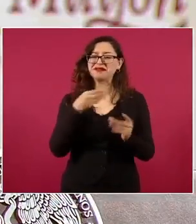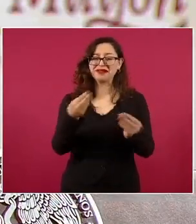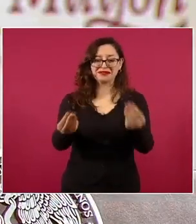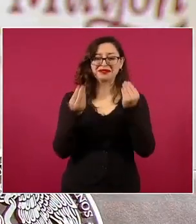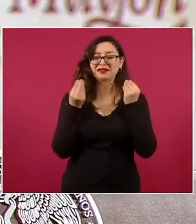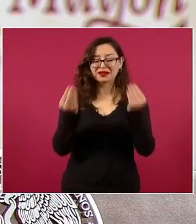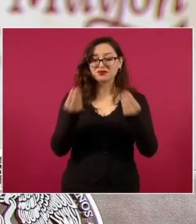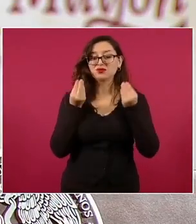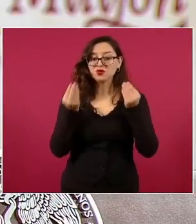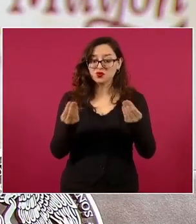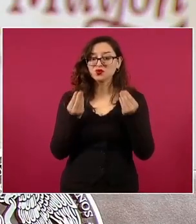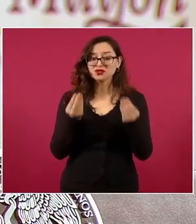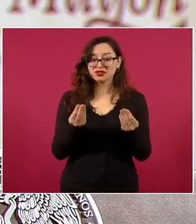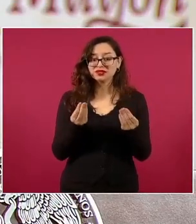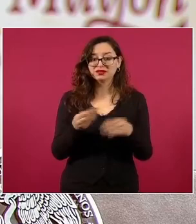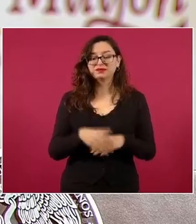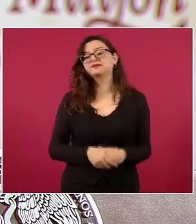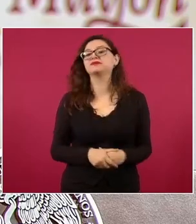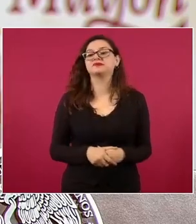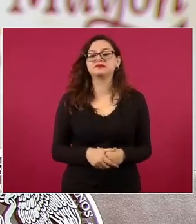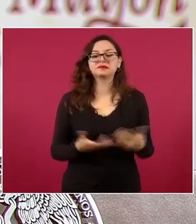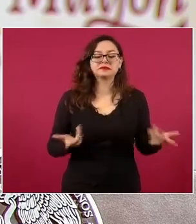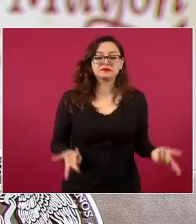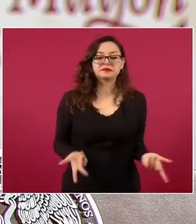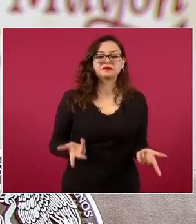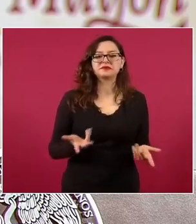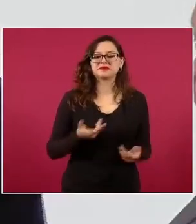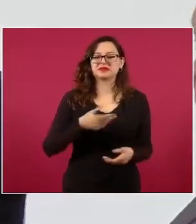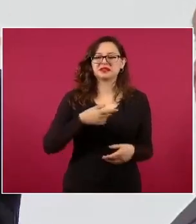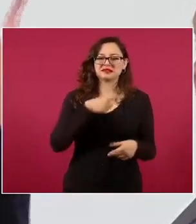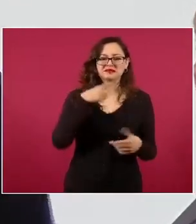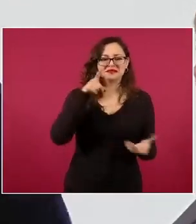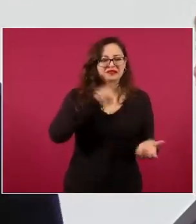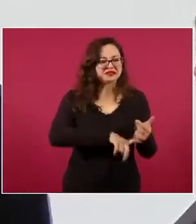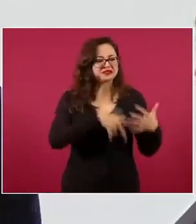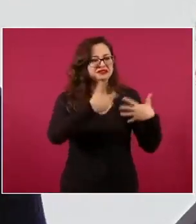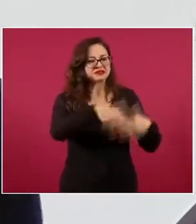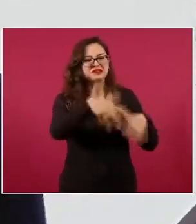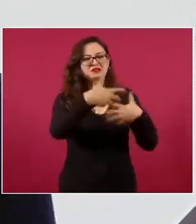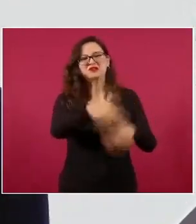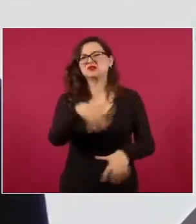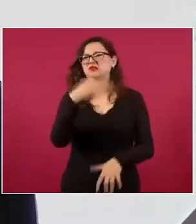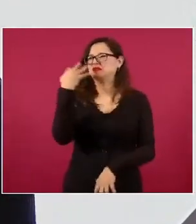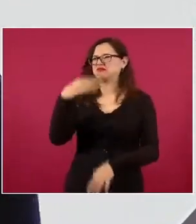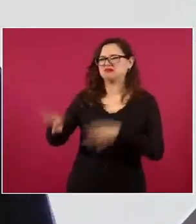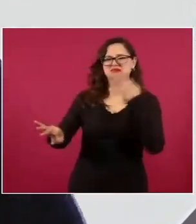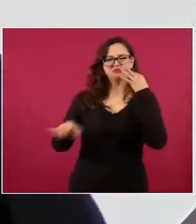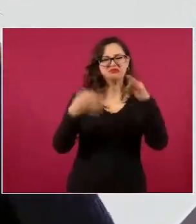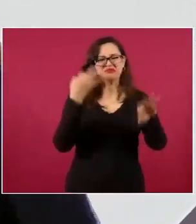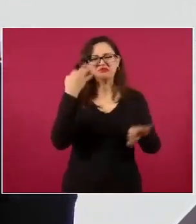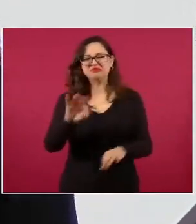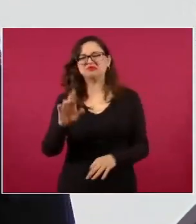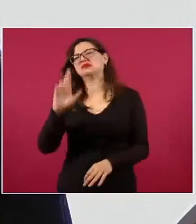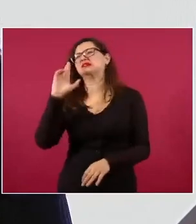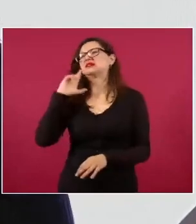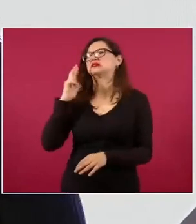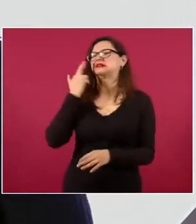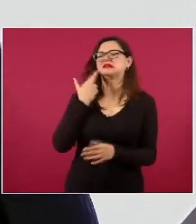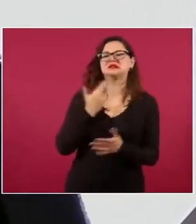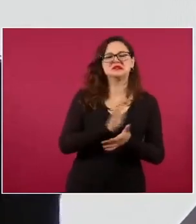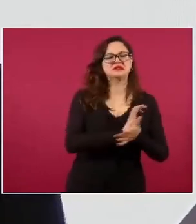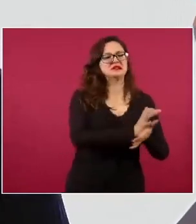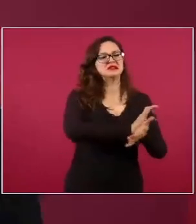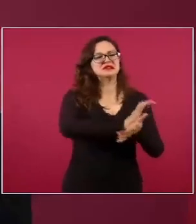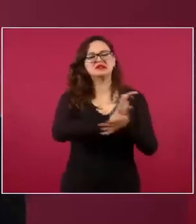favor del INE. Se desató una ola de insultos, vimos racismo, clasismo, más bien dicho, la